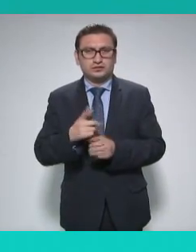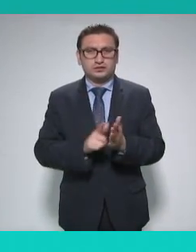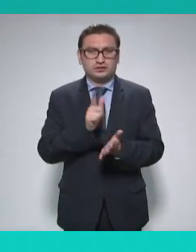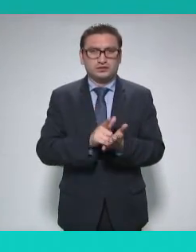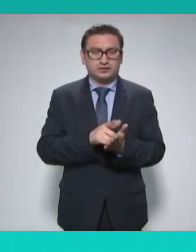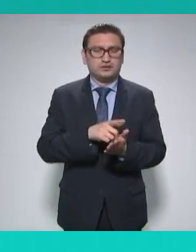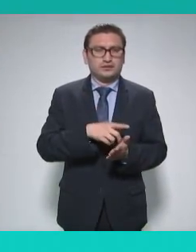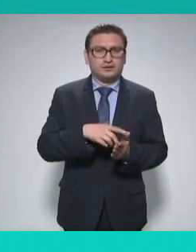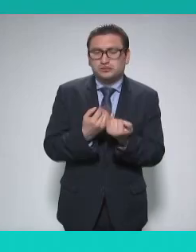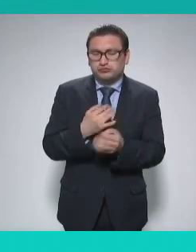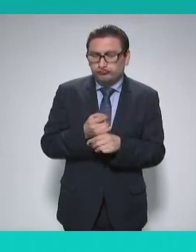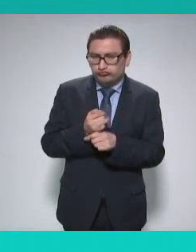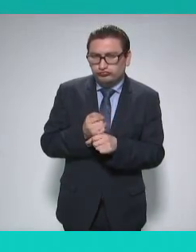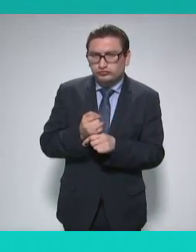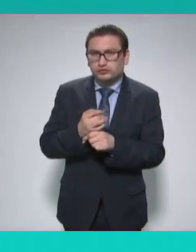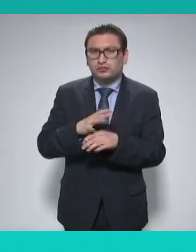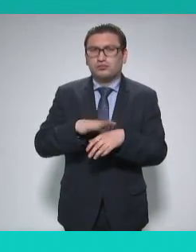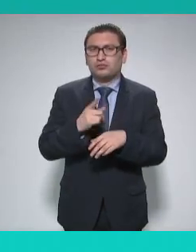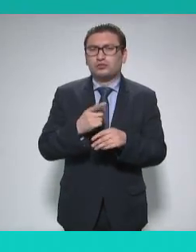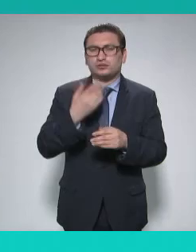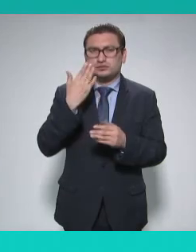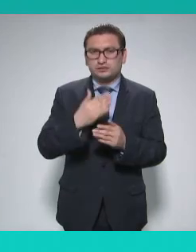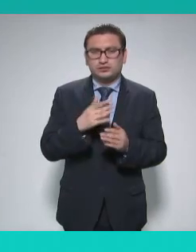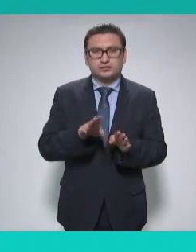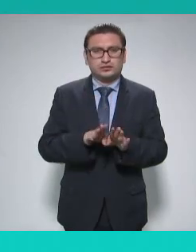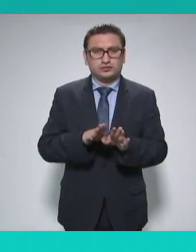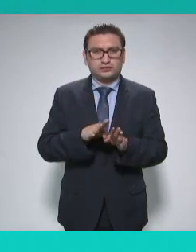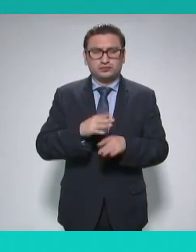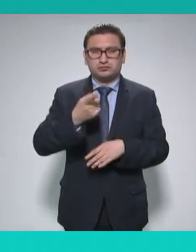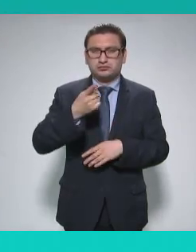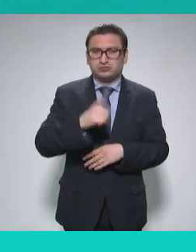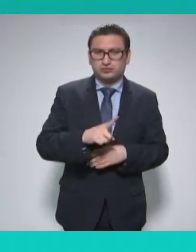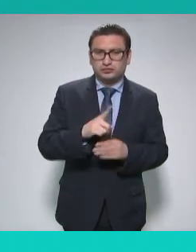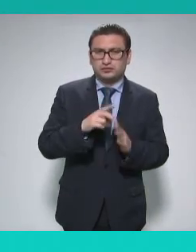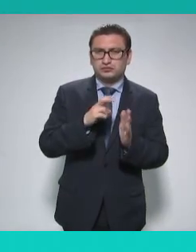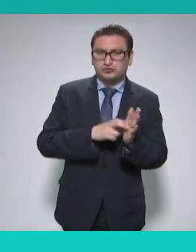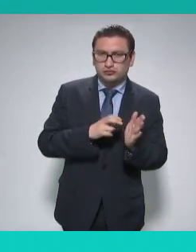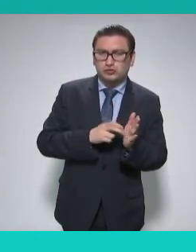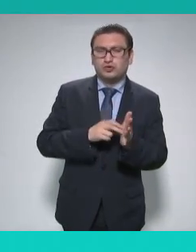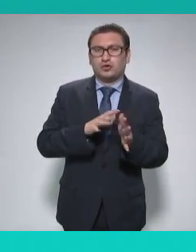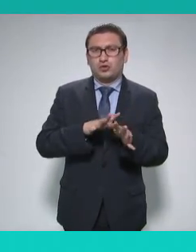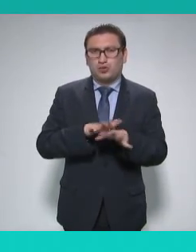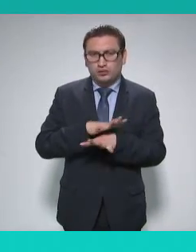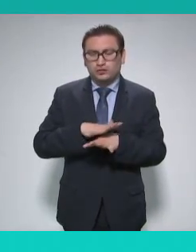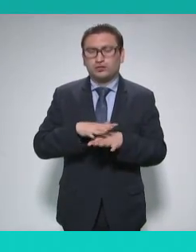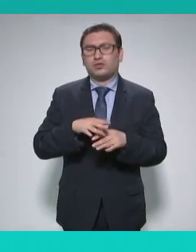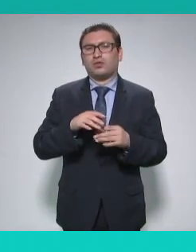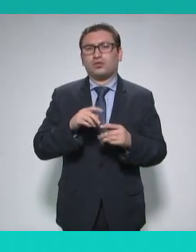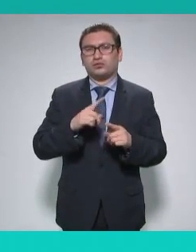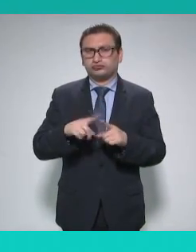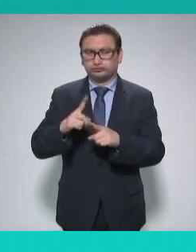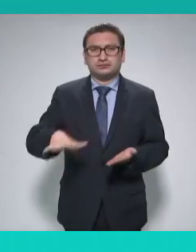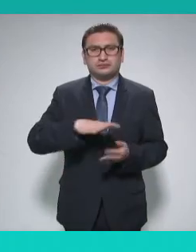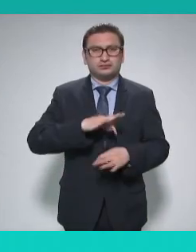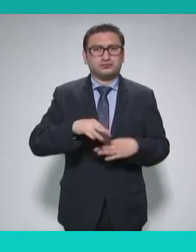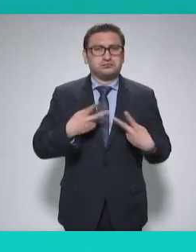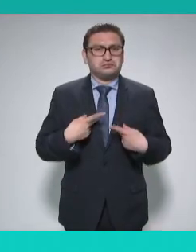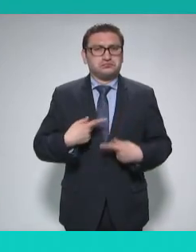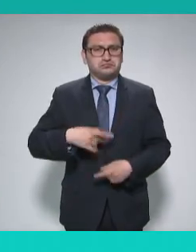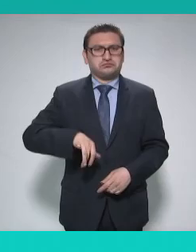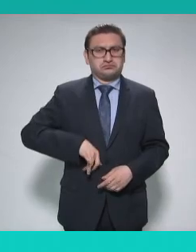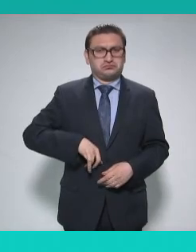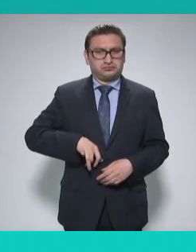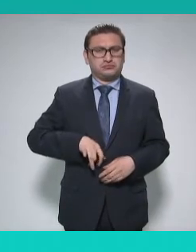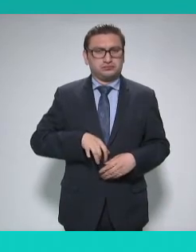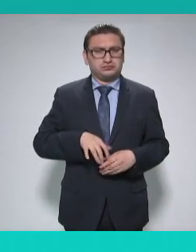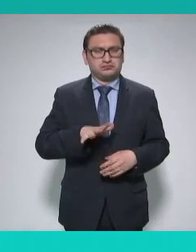ex servidores públicos de pemex relacionados con el caso odebrecht por lo que se analizó la excepción prevista en el artículo 112 fracción segunda de la ley en la